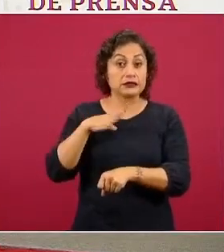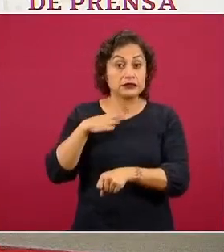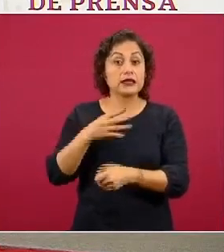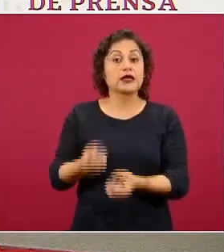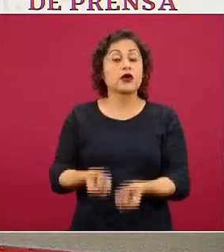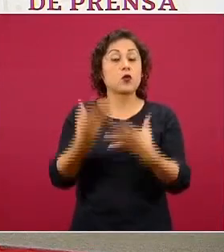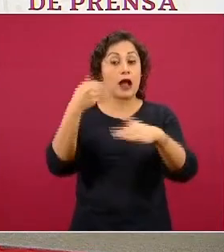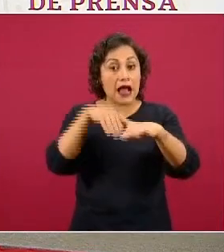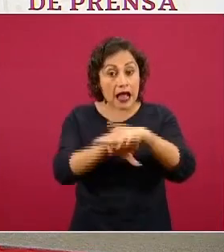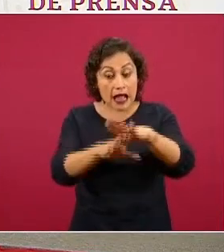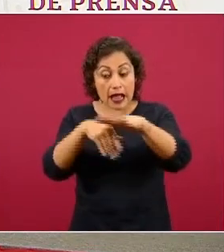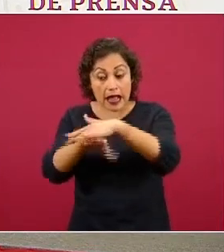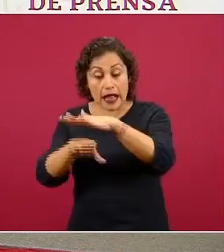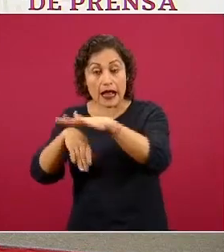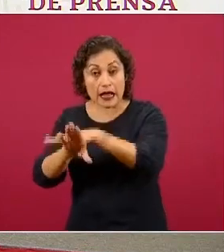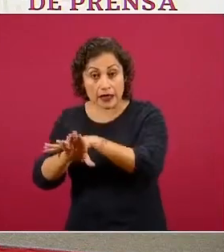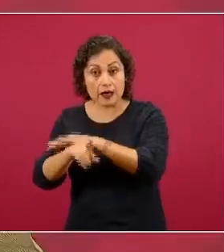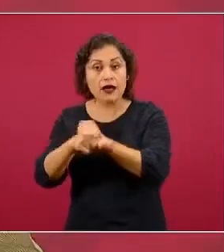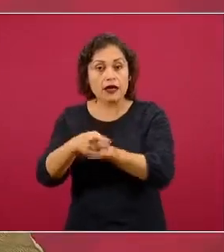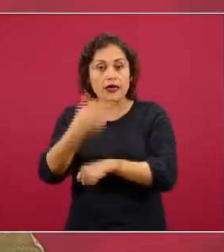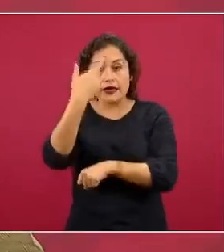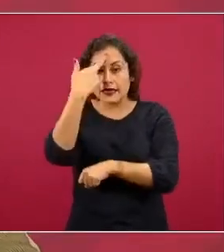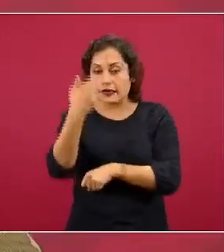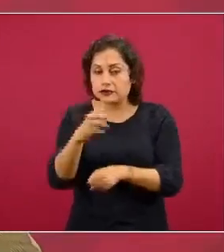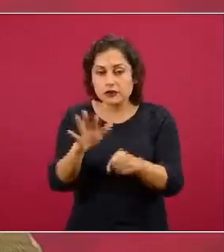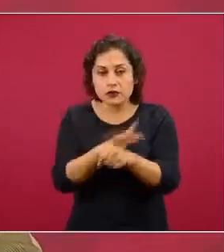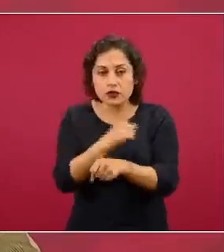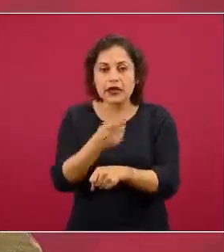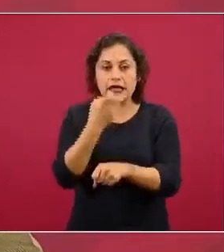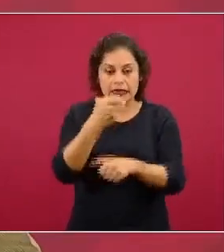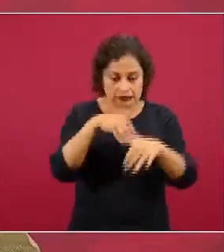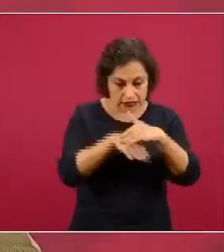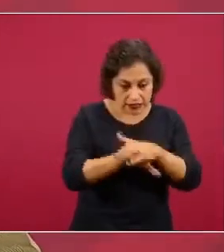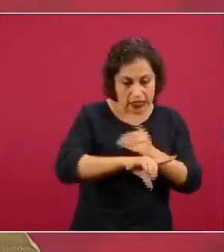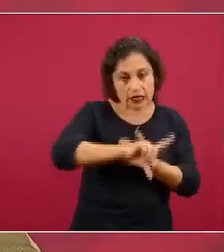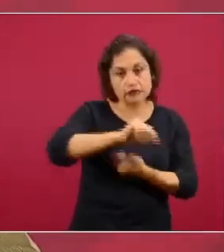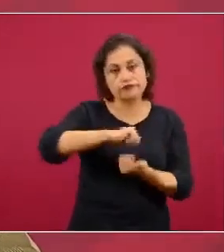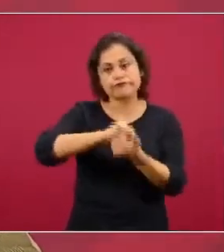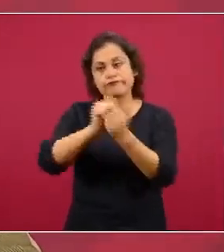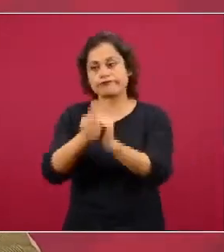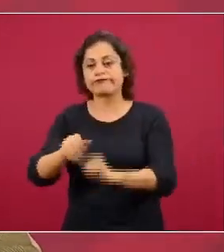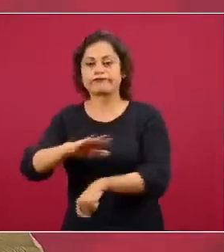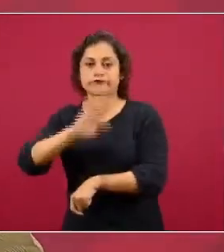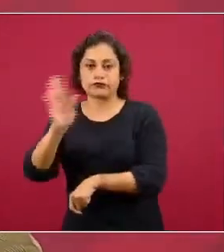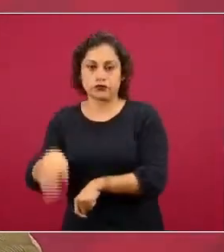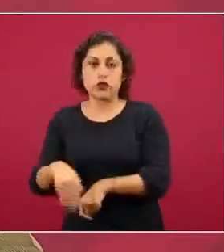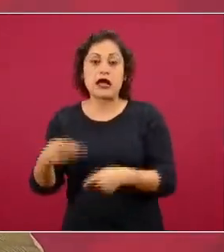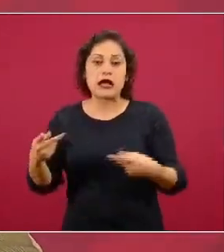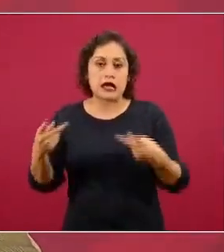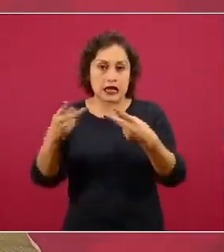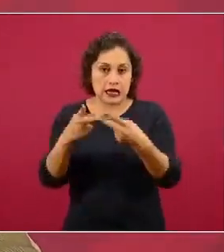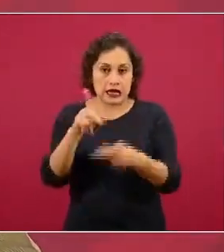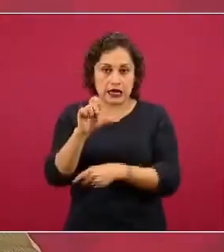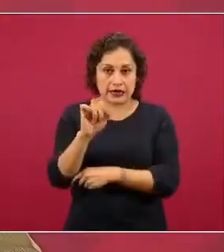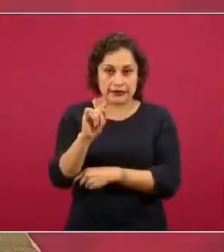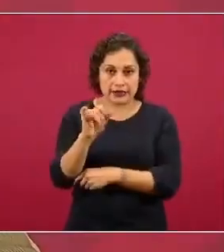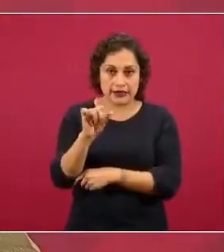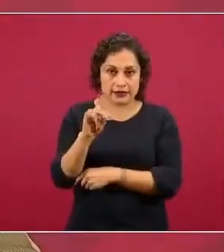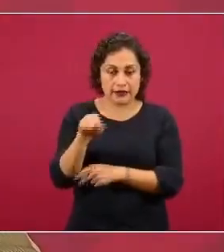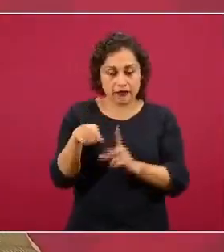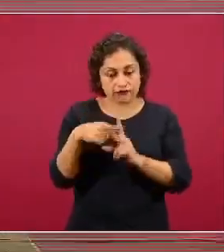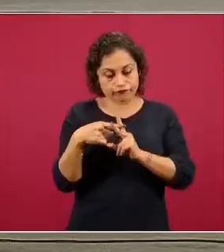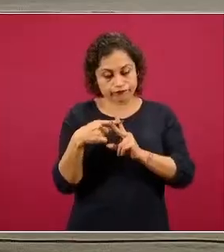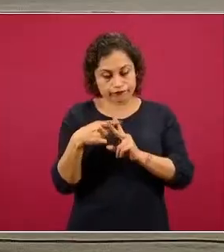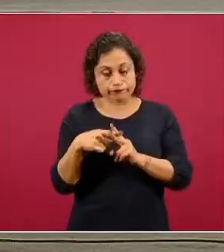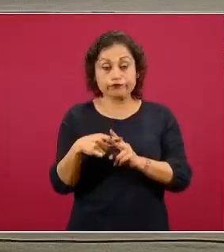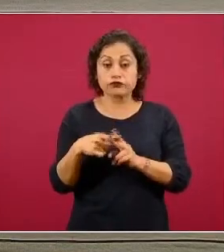cuántos de estos egresos son por defunciones. Es una forma diferente de ver la letalidad y se puede analizar con los datos de la